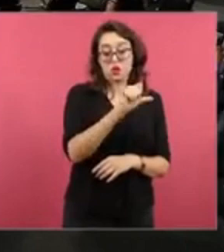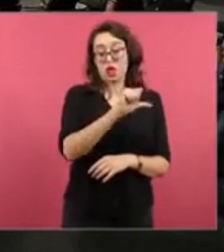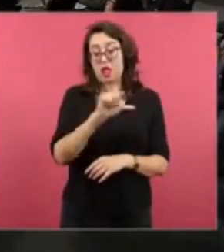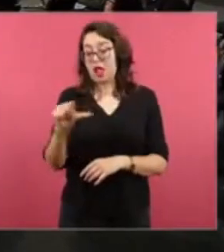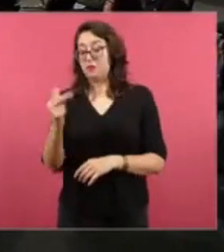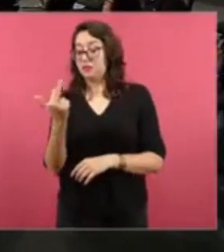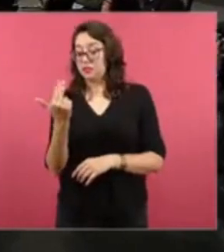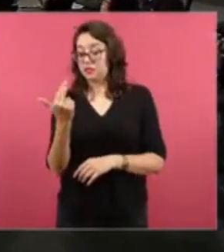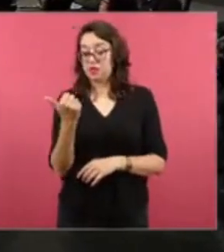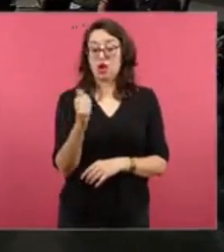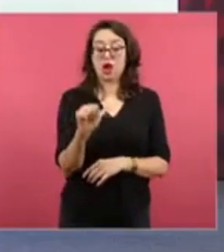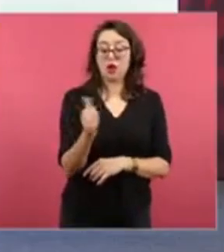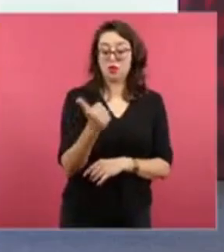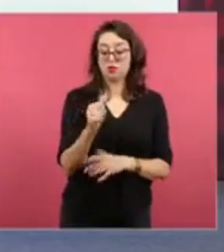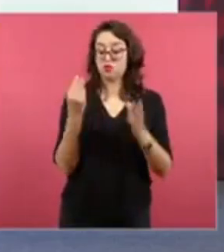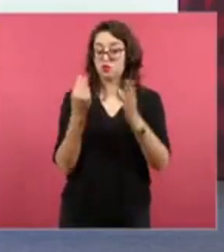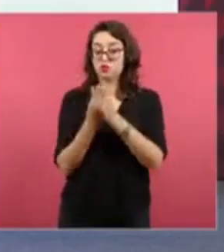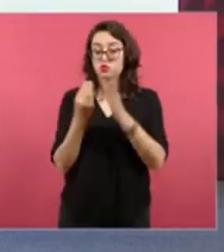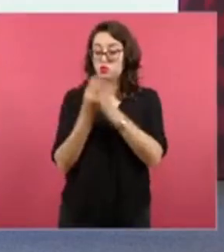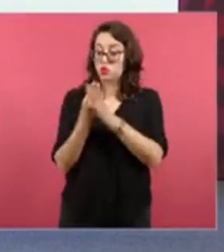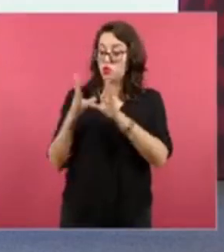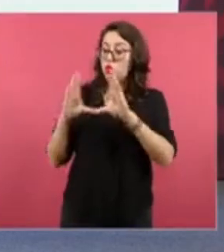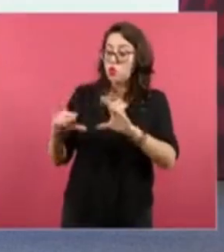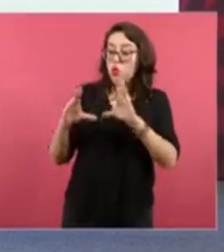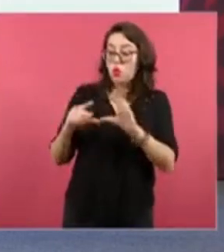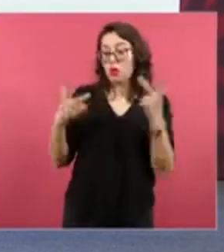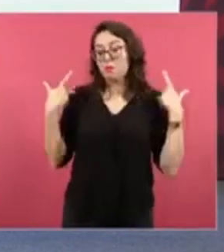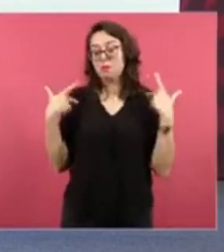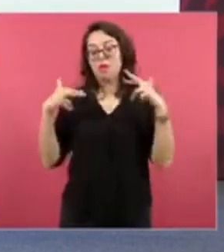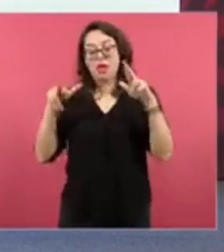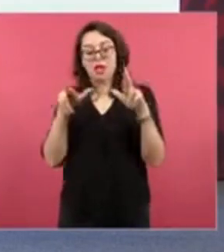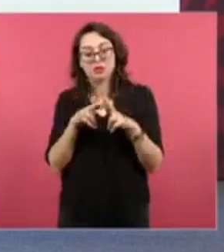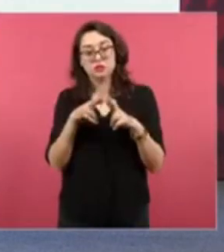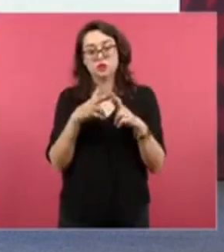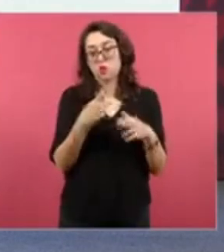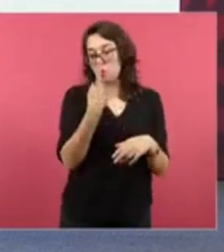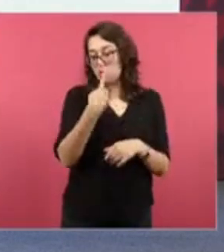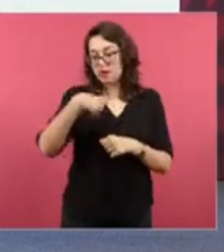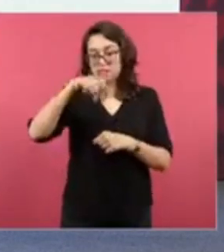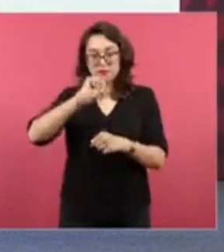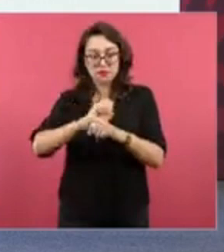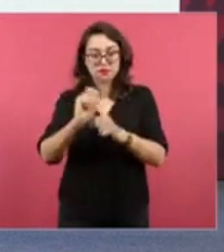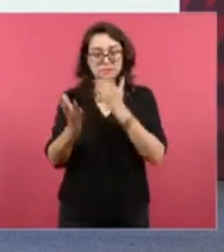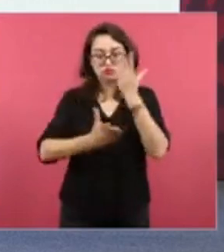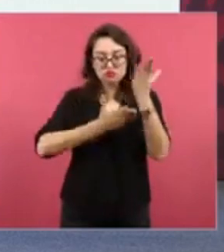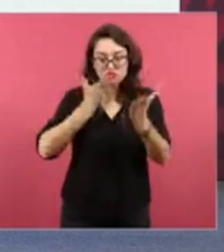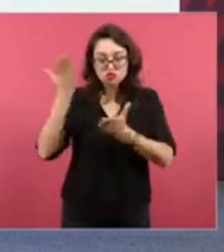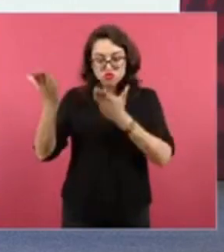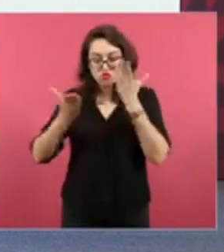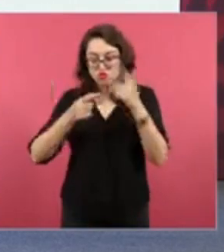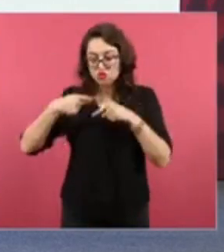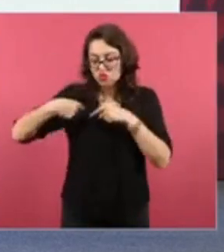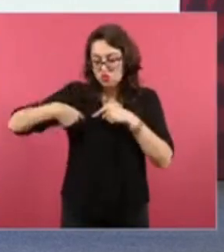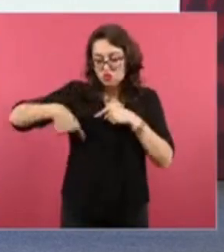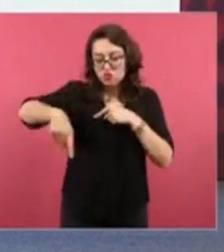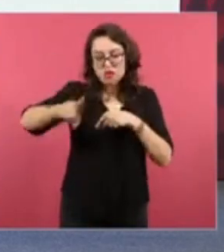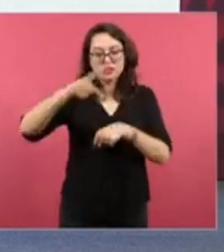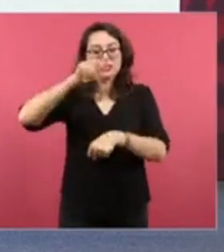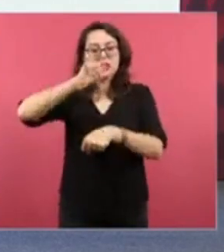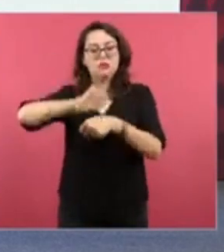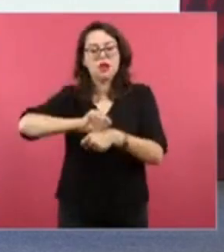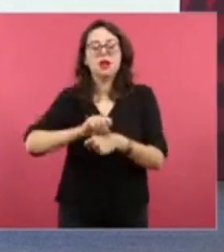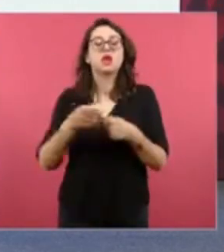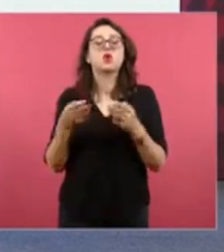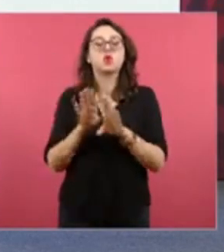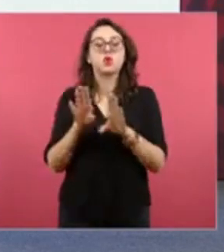semana de formación continua. Esto estamos estableciendo ¿Qué va a pasar esta semana? La